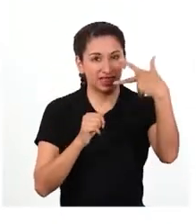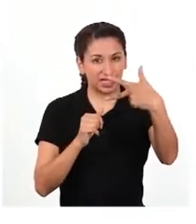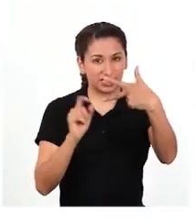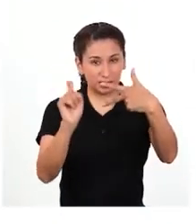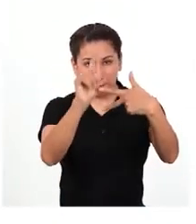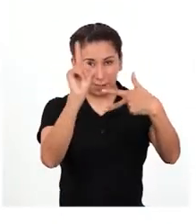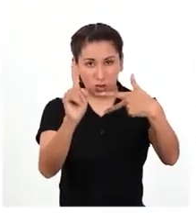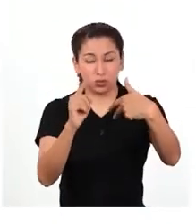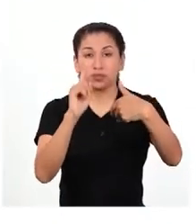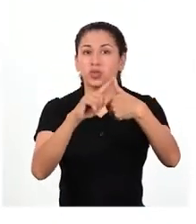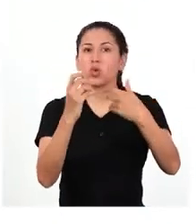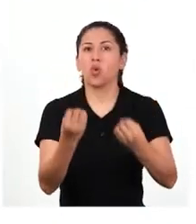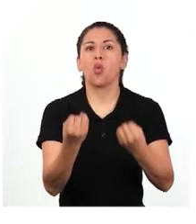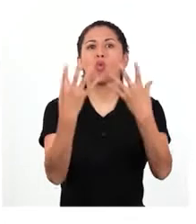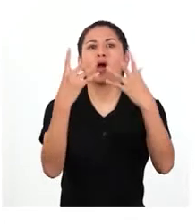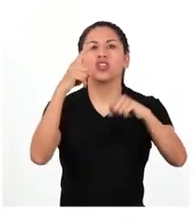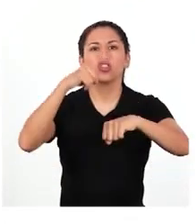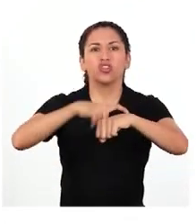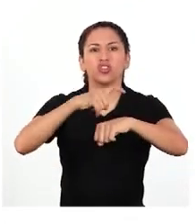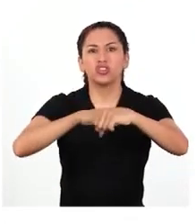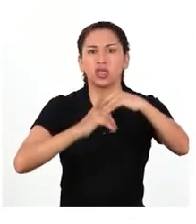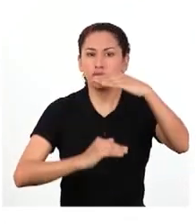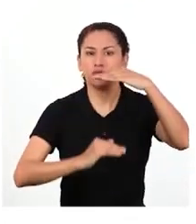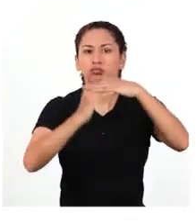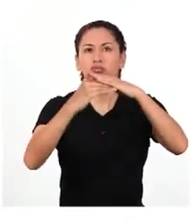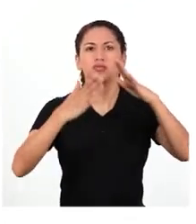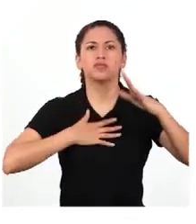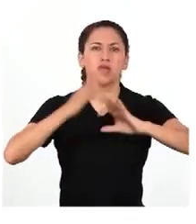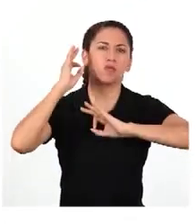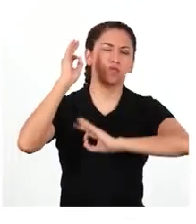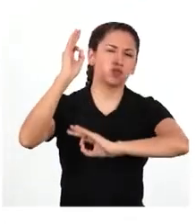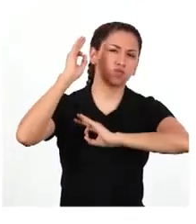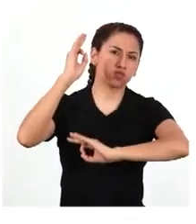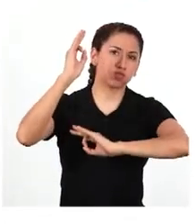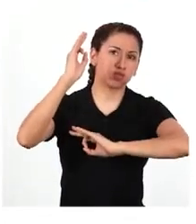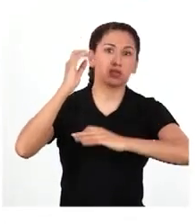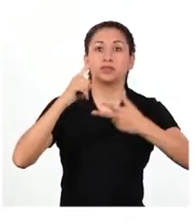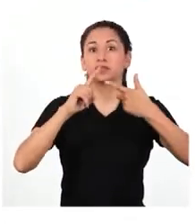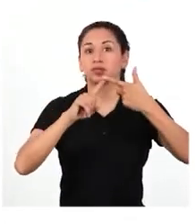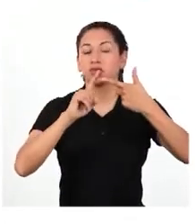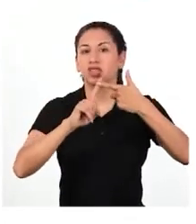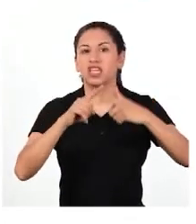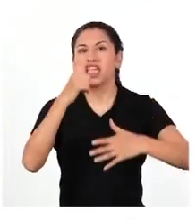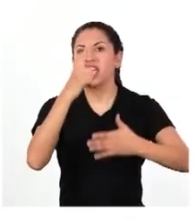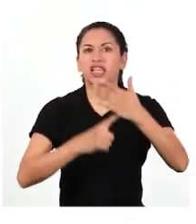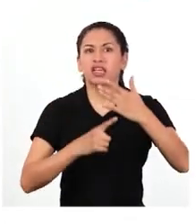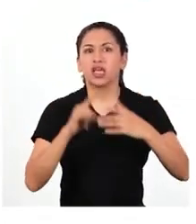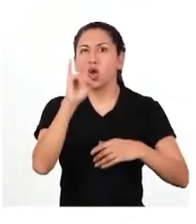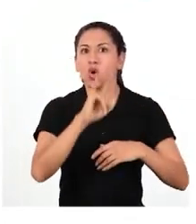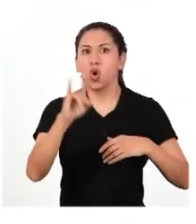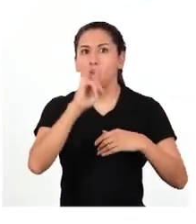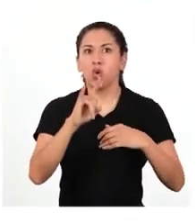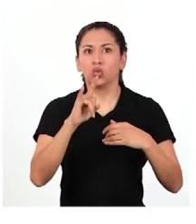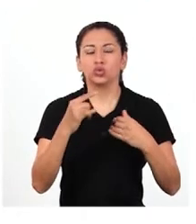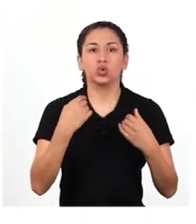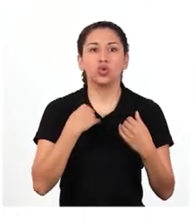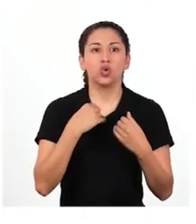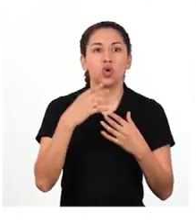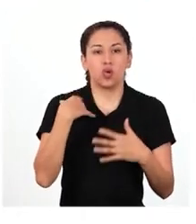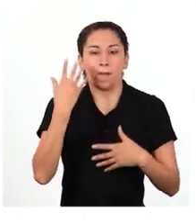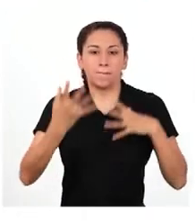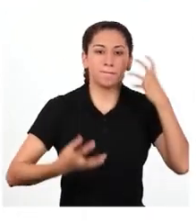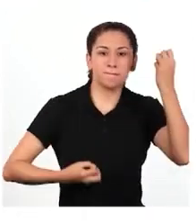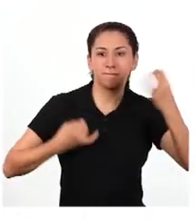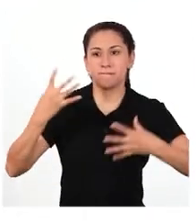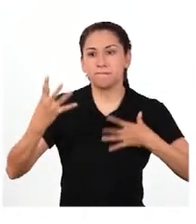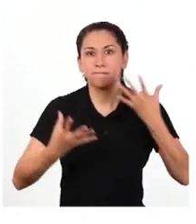tiempo durará mi discurso? ¿Qué recursos no verbales y paraverbales utilizaré?